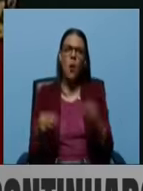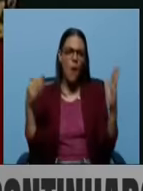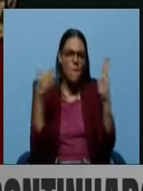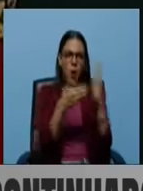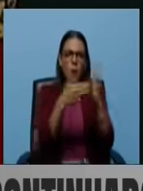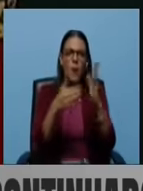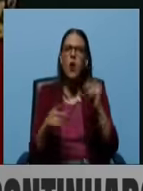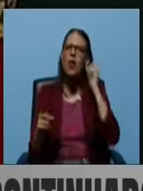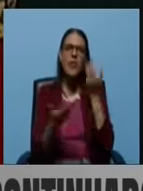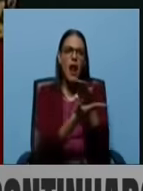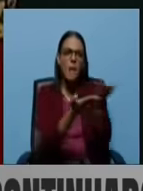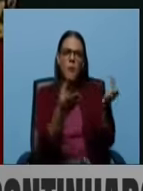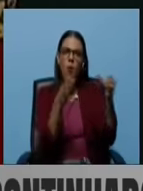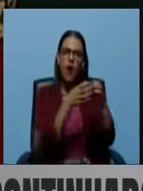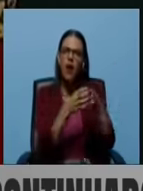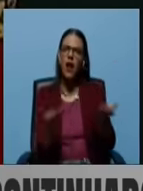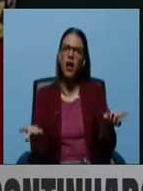mujeres